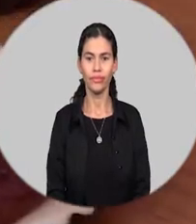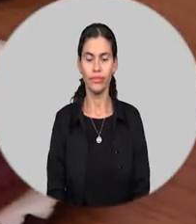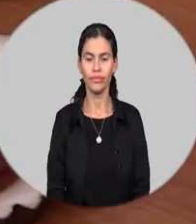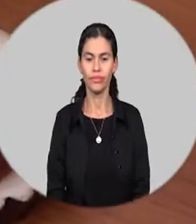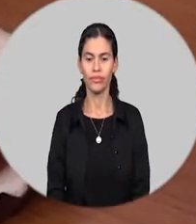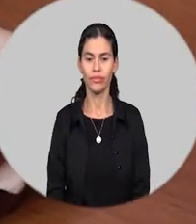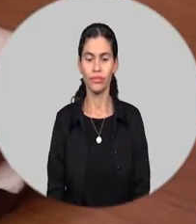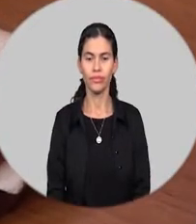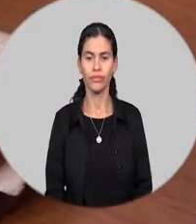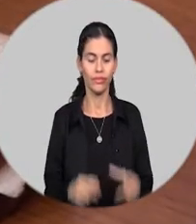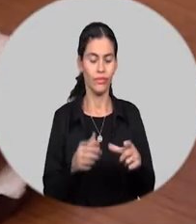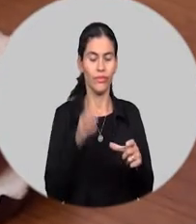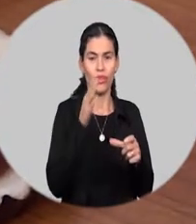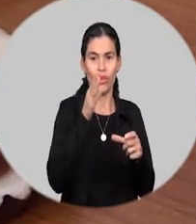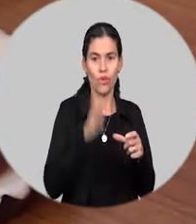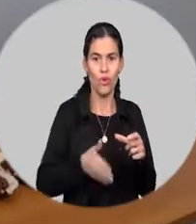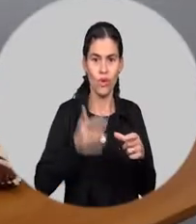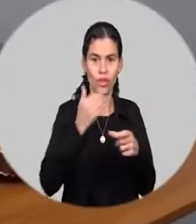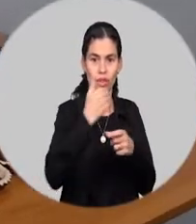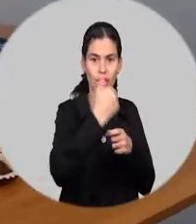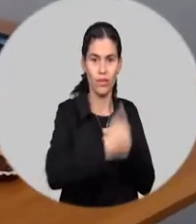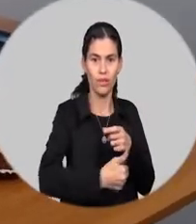acá.